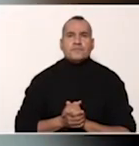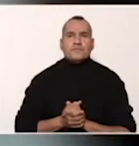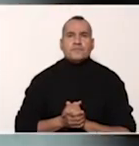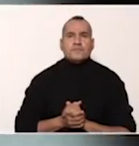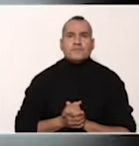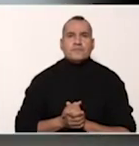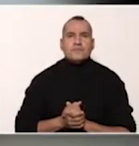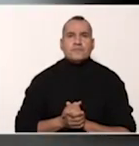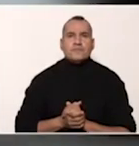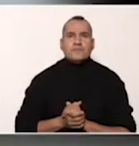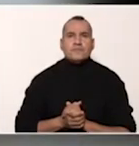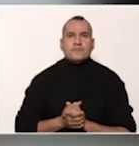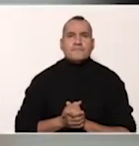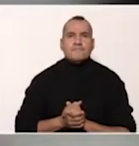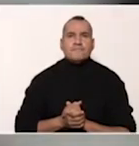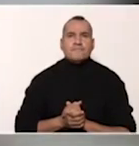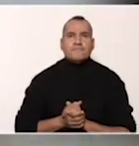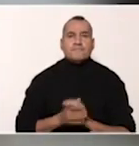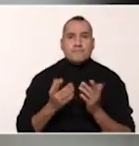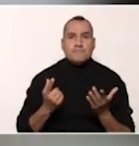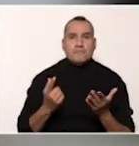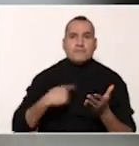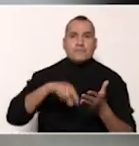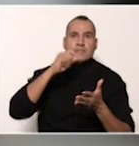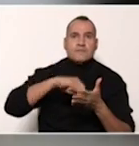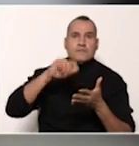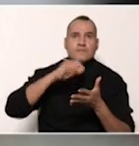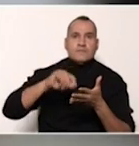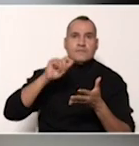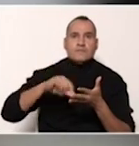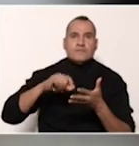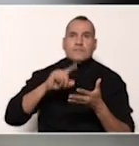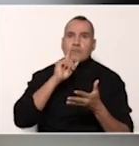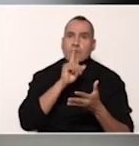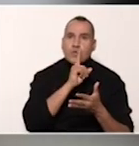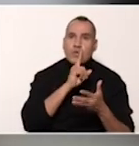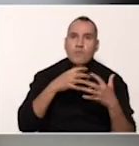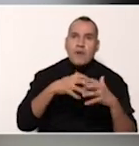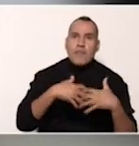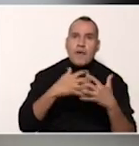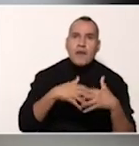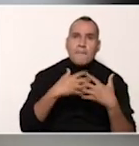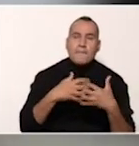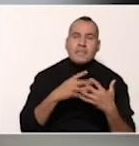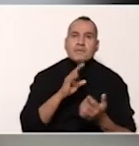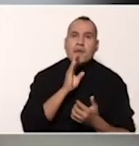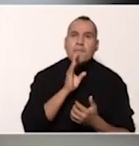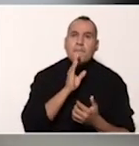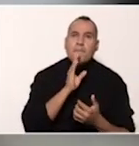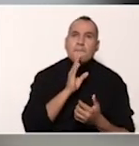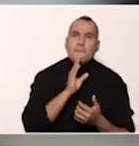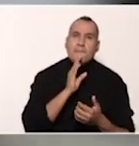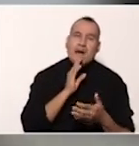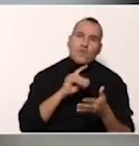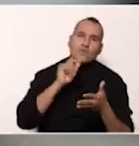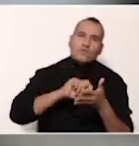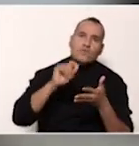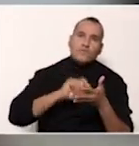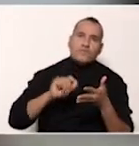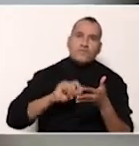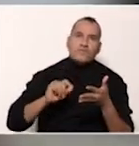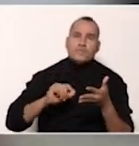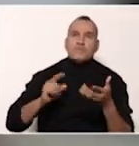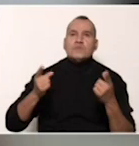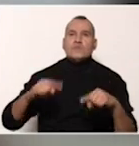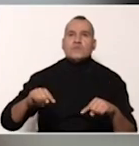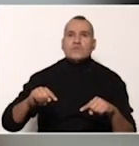Debemos primero llenar el formato. Se coloca el nombre de la empresa, conciliación bancaria, y las conciliaciones se realizan al final